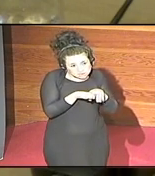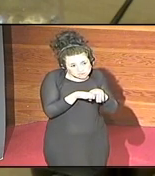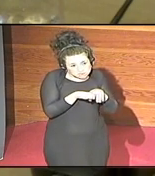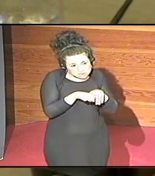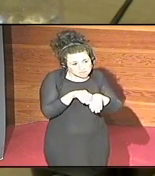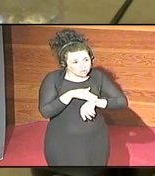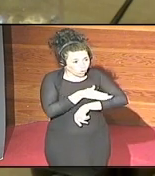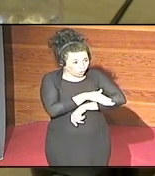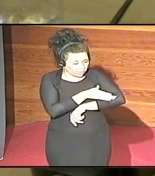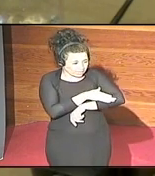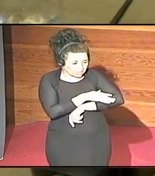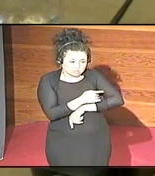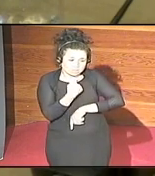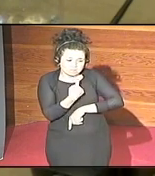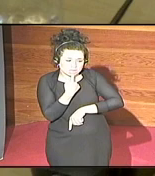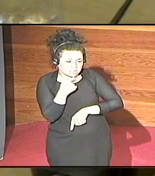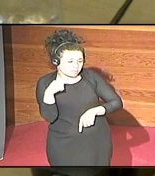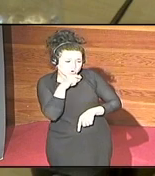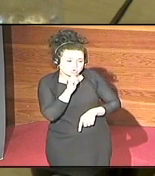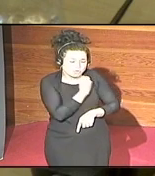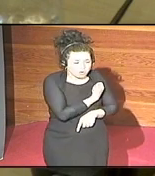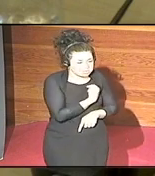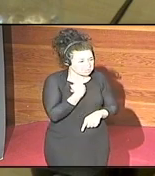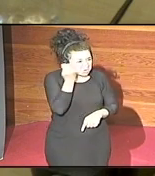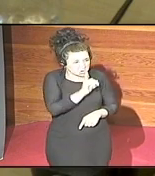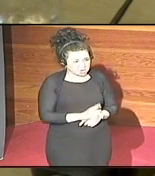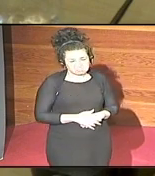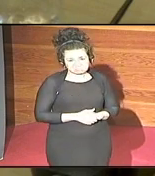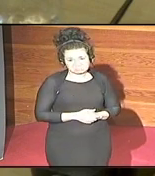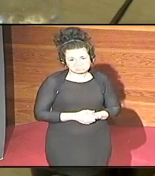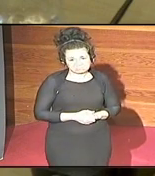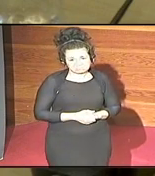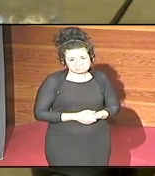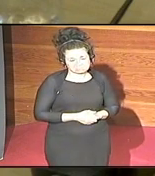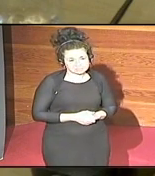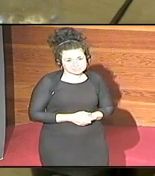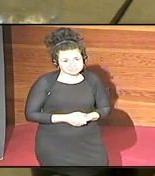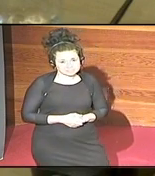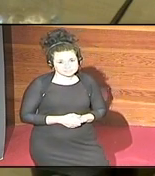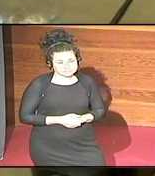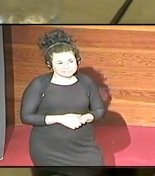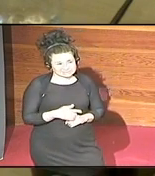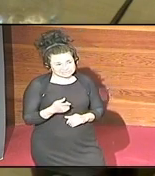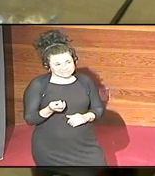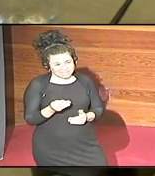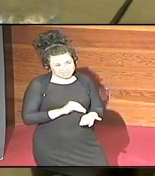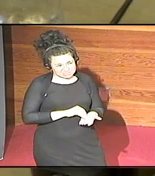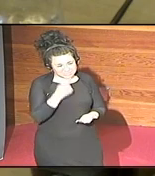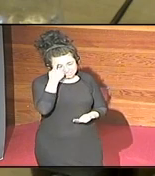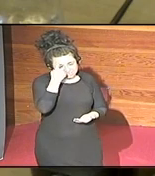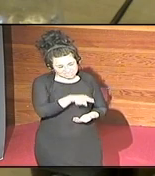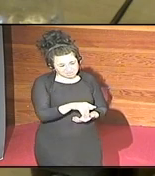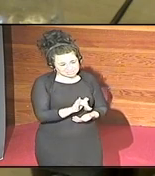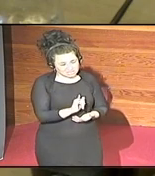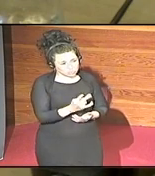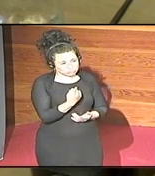rusófobas. Yo no creo que haya rusofobia. Y, ¿sabes? Después hay un